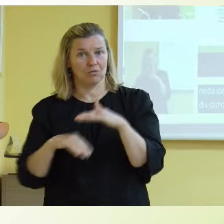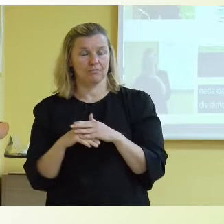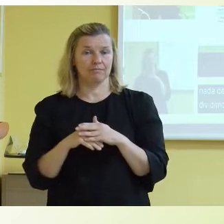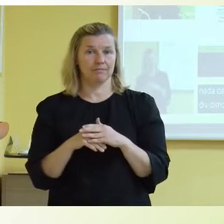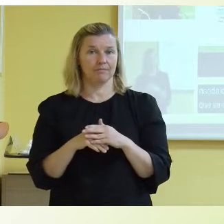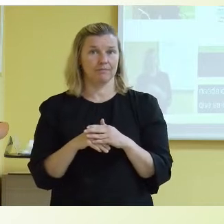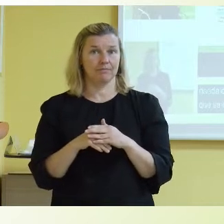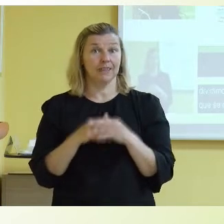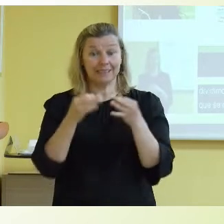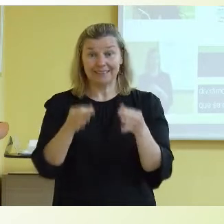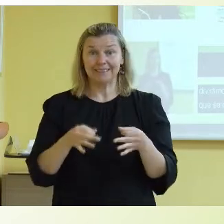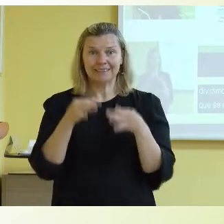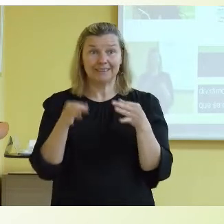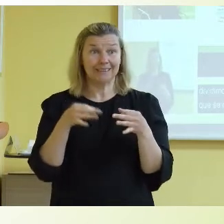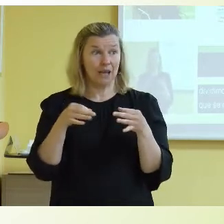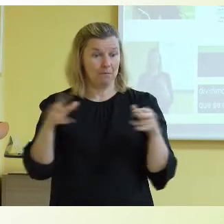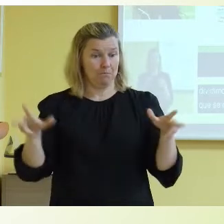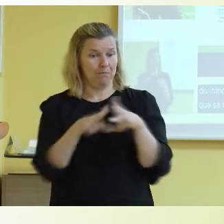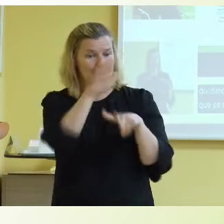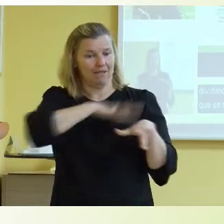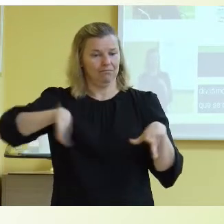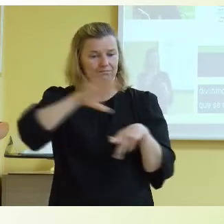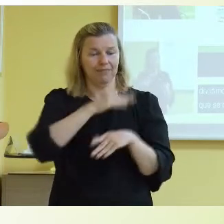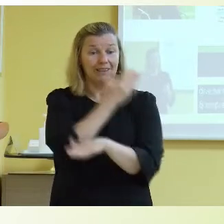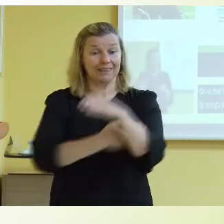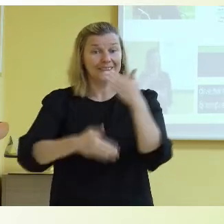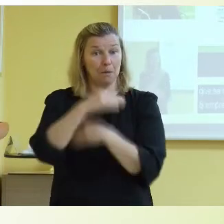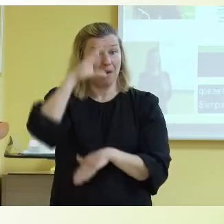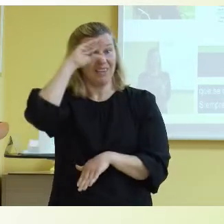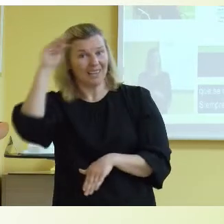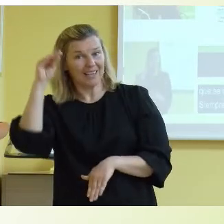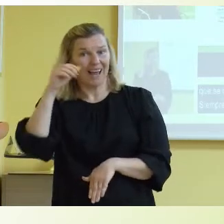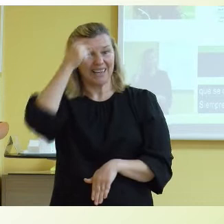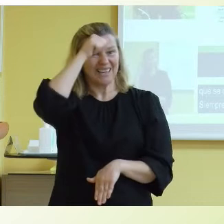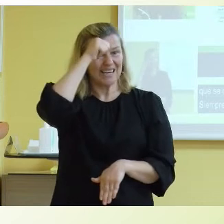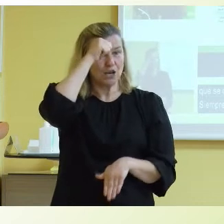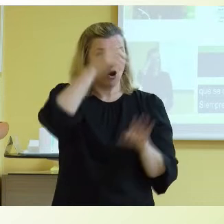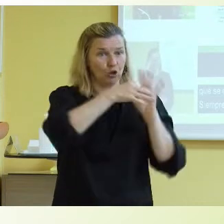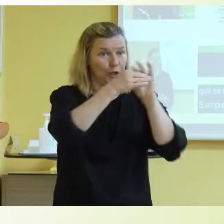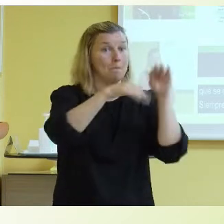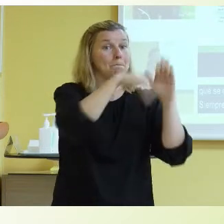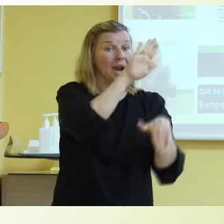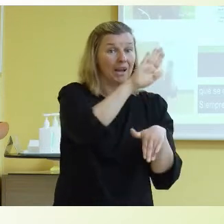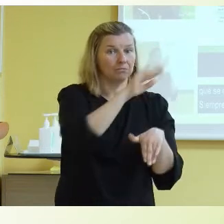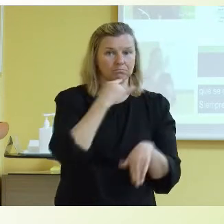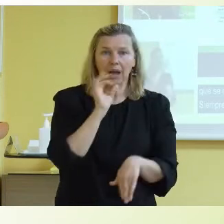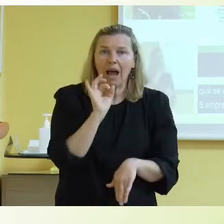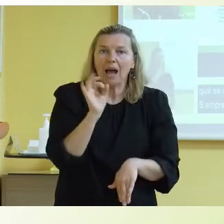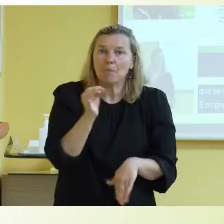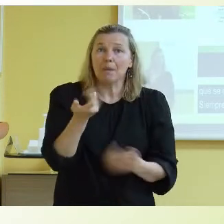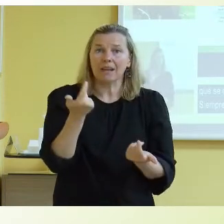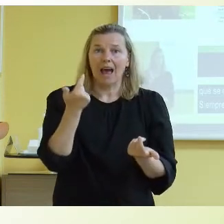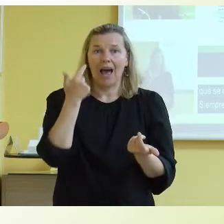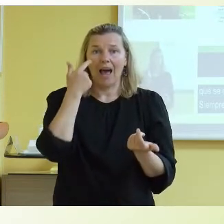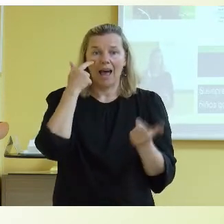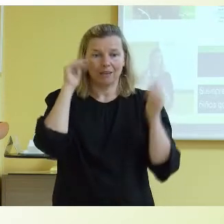tenemos la idea de que la discapacidad intelectual está más asociada a niños que a niñas. Bueno, es verdad, por ejemplo, todo el trastorno del